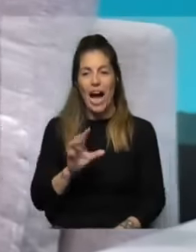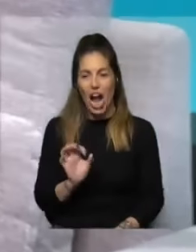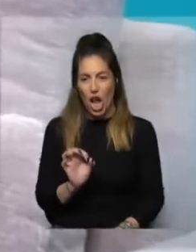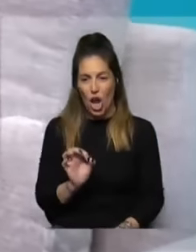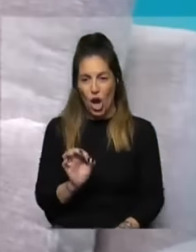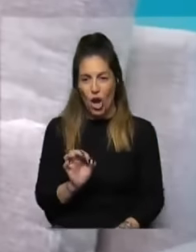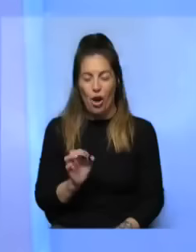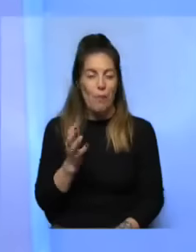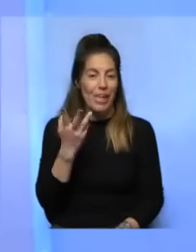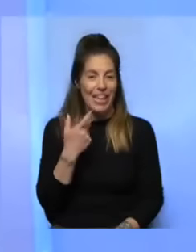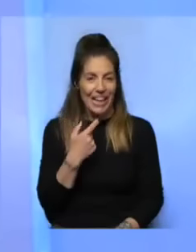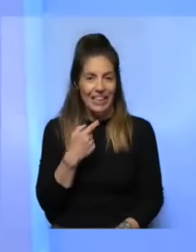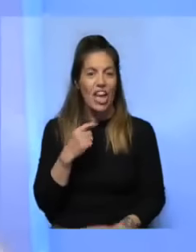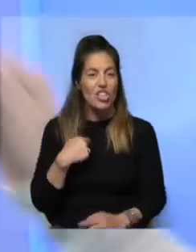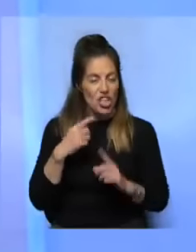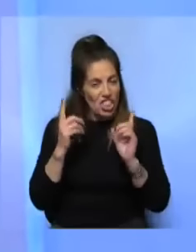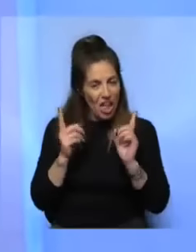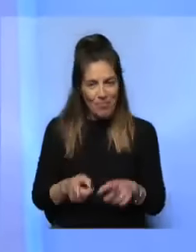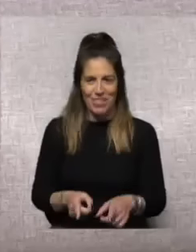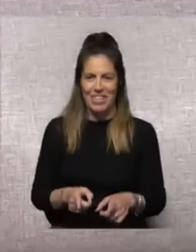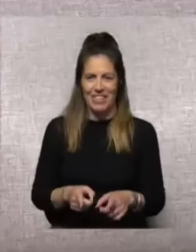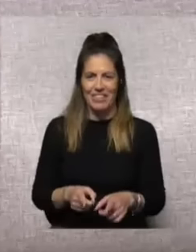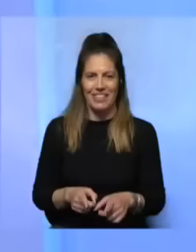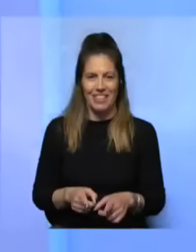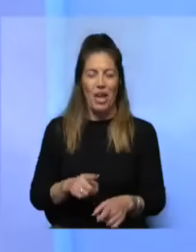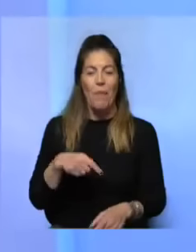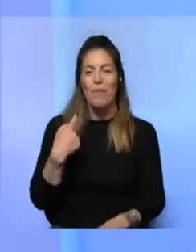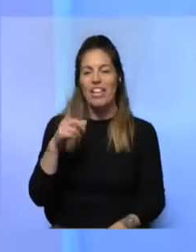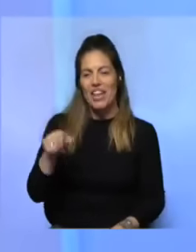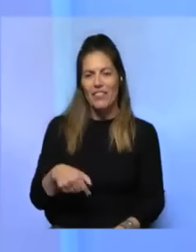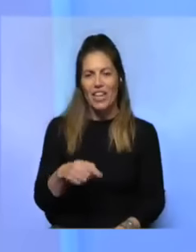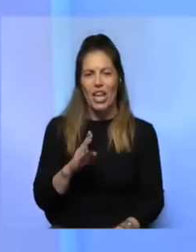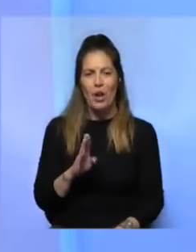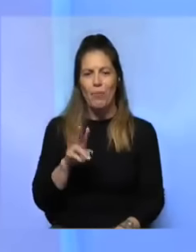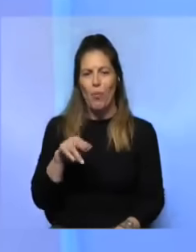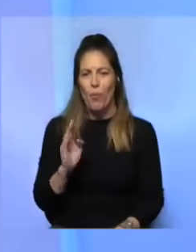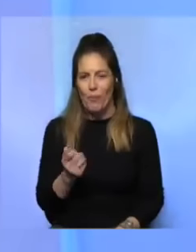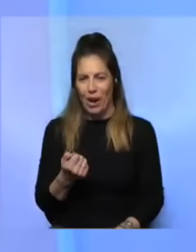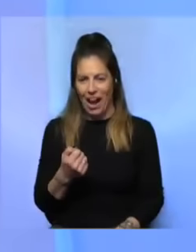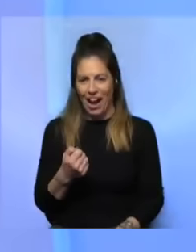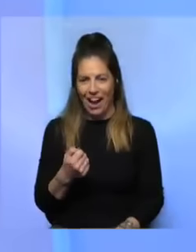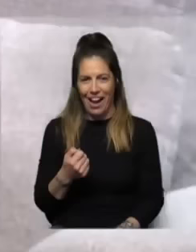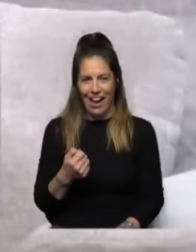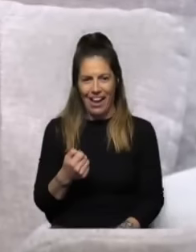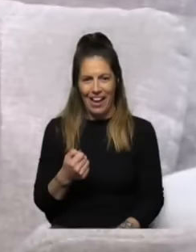Me encanta Carlos Malo. Y yo también me pongo cholula. Porque mañana vienen las pupas. Digo, viene nuestro...